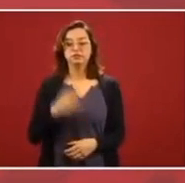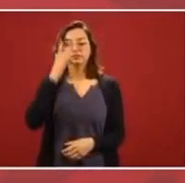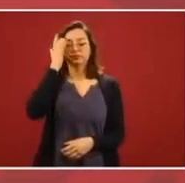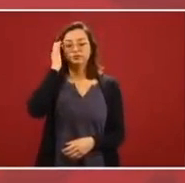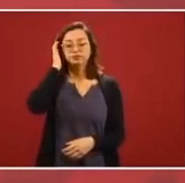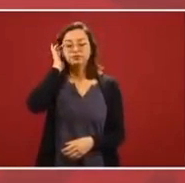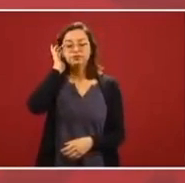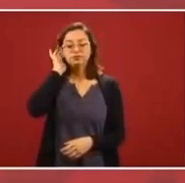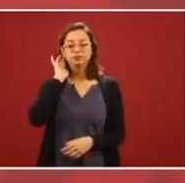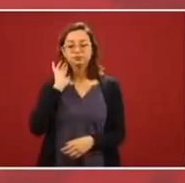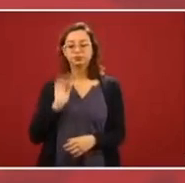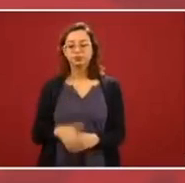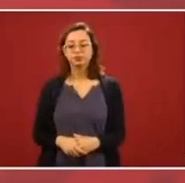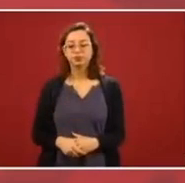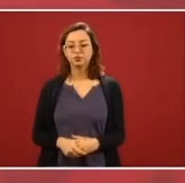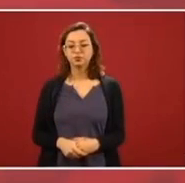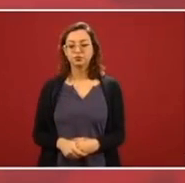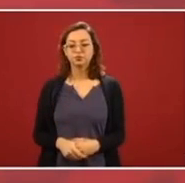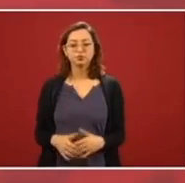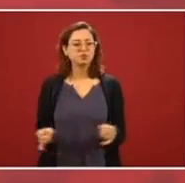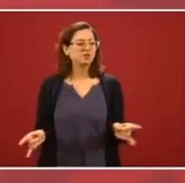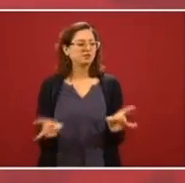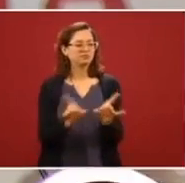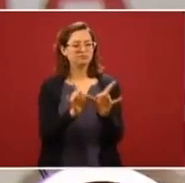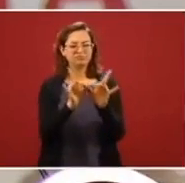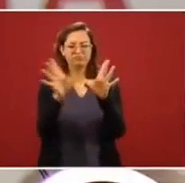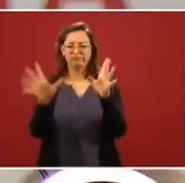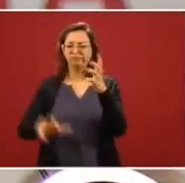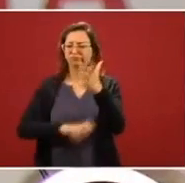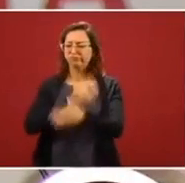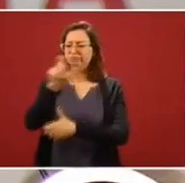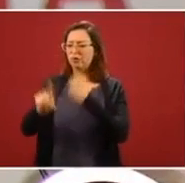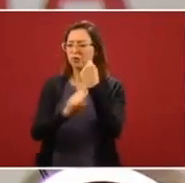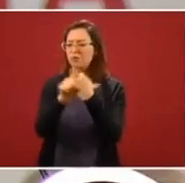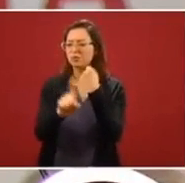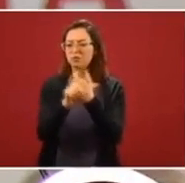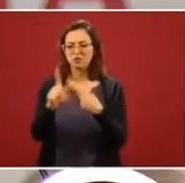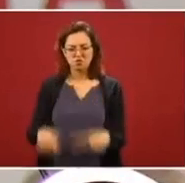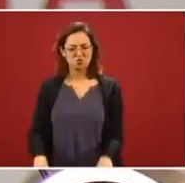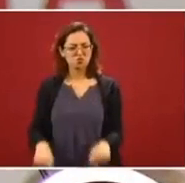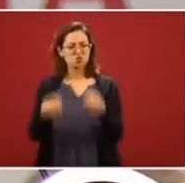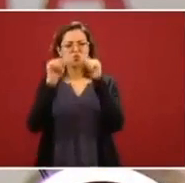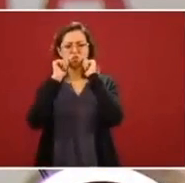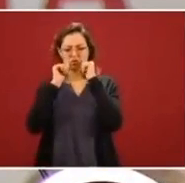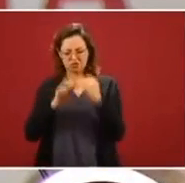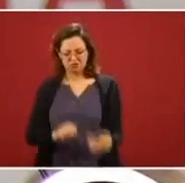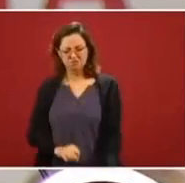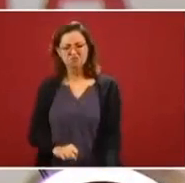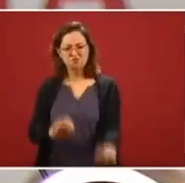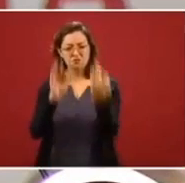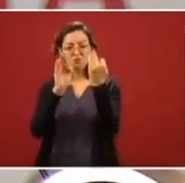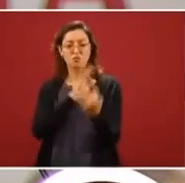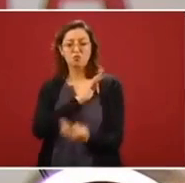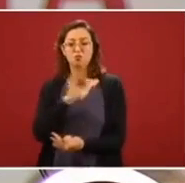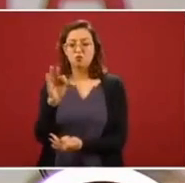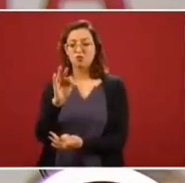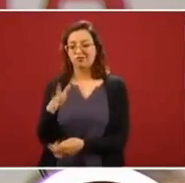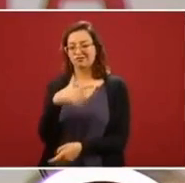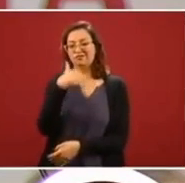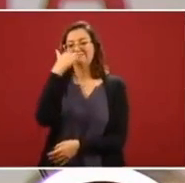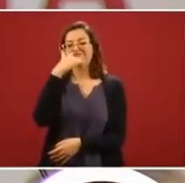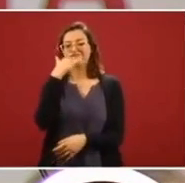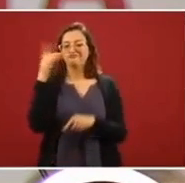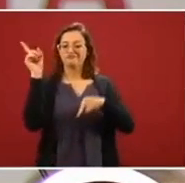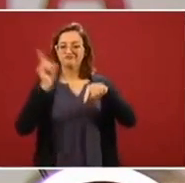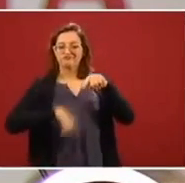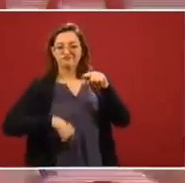podemos enfrentar cualquier crisis We can confront any crisis si no permitimos la corrupción.